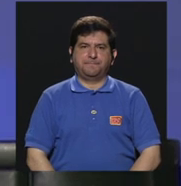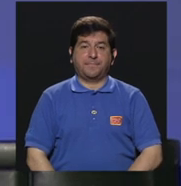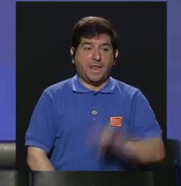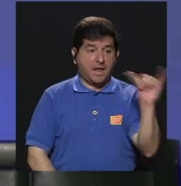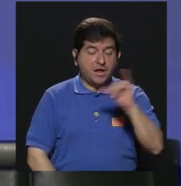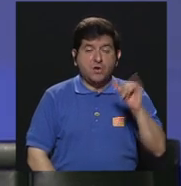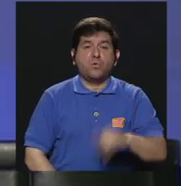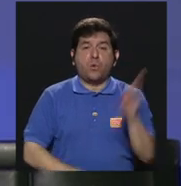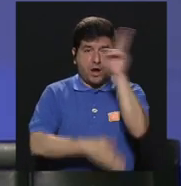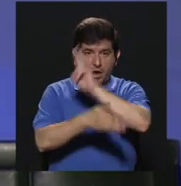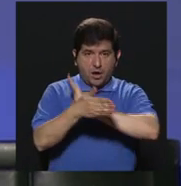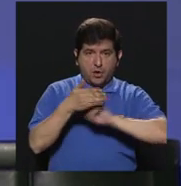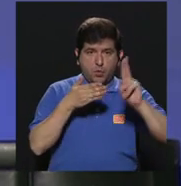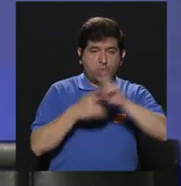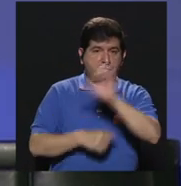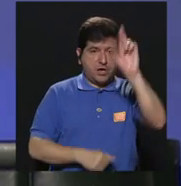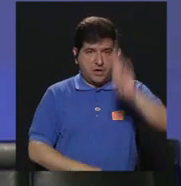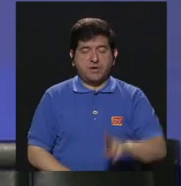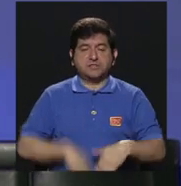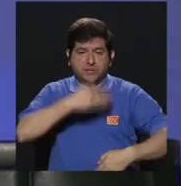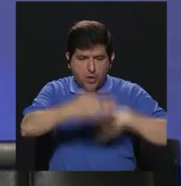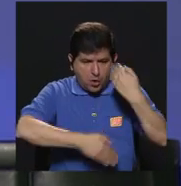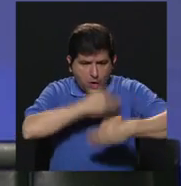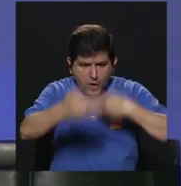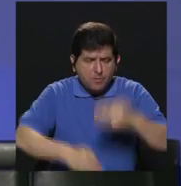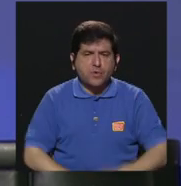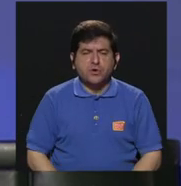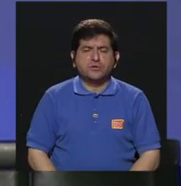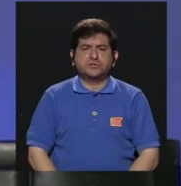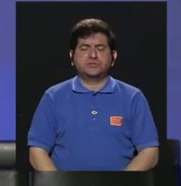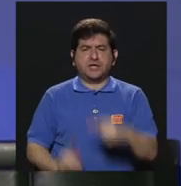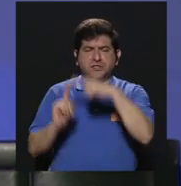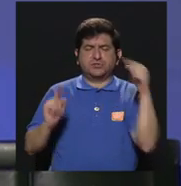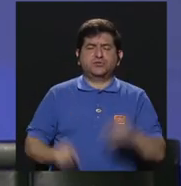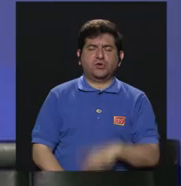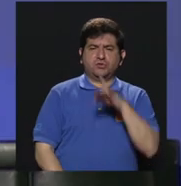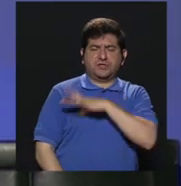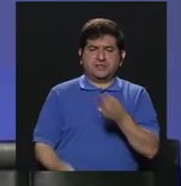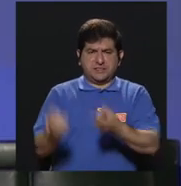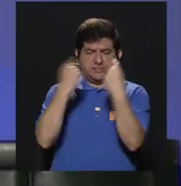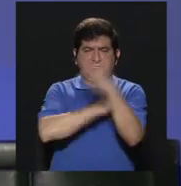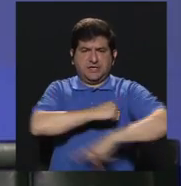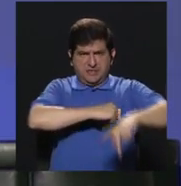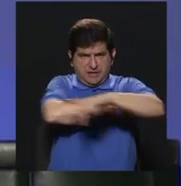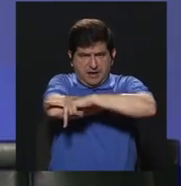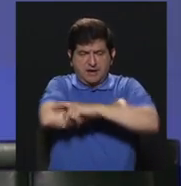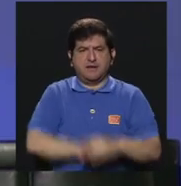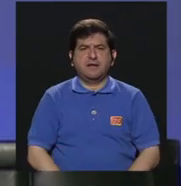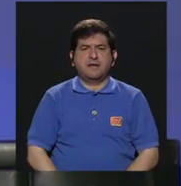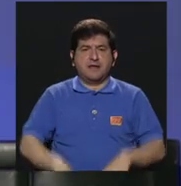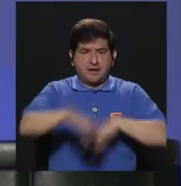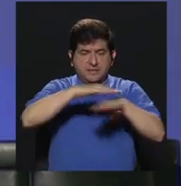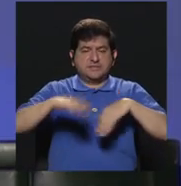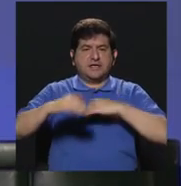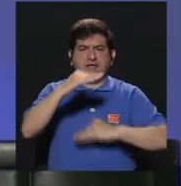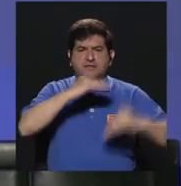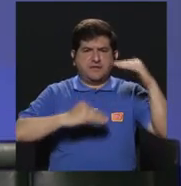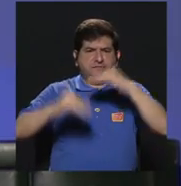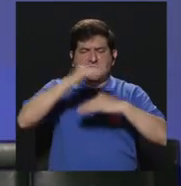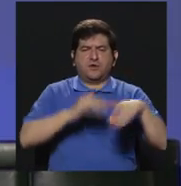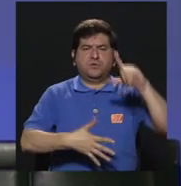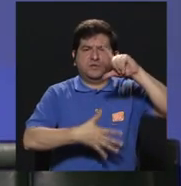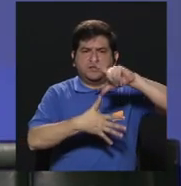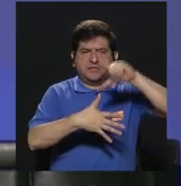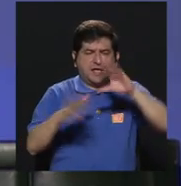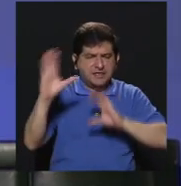También en la Universidad de Costa Rica se impulsó el proceso para trasladar desde Chile a nuestro país la sede de la Facultad